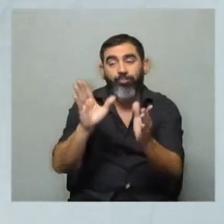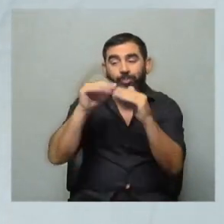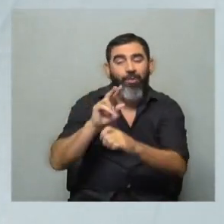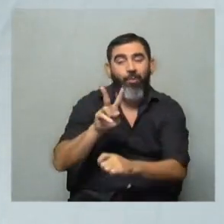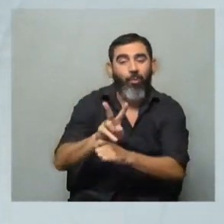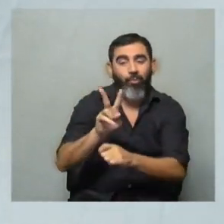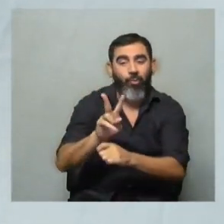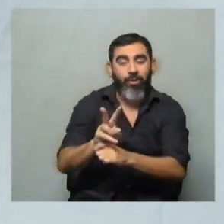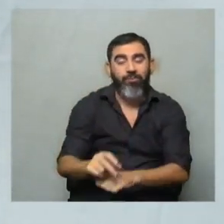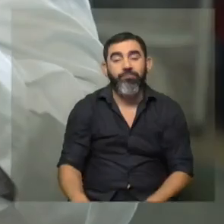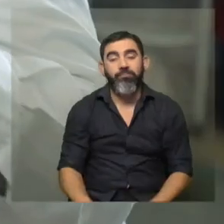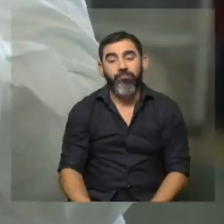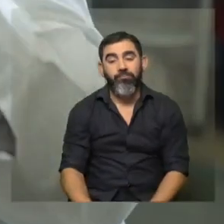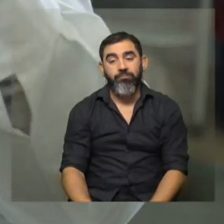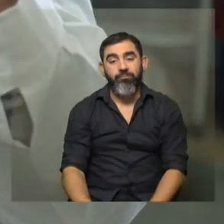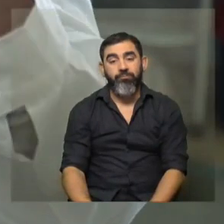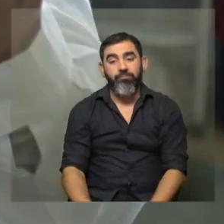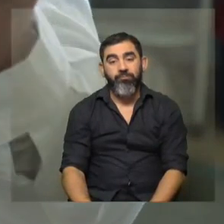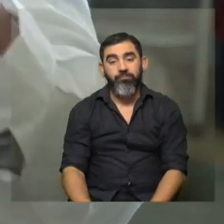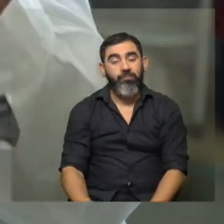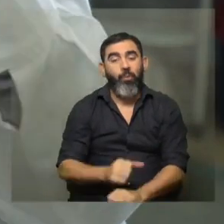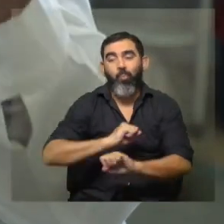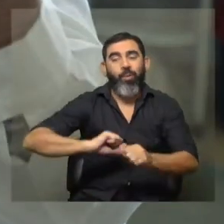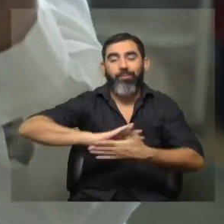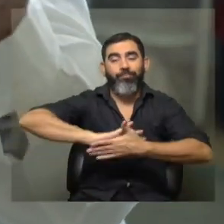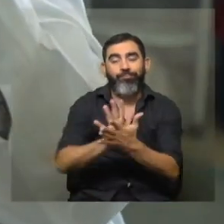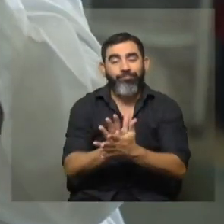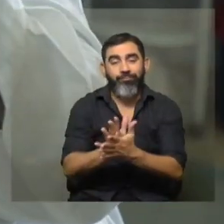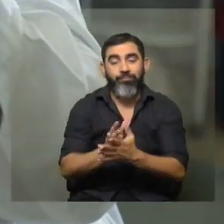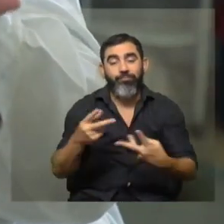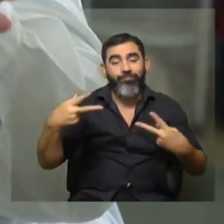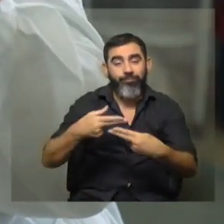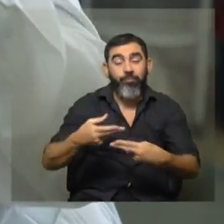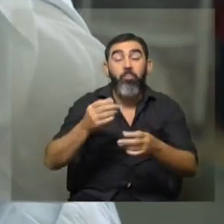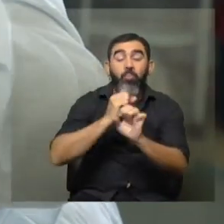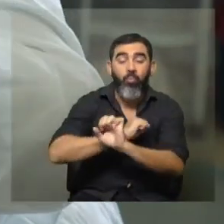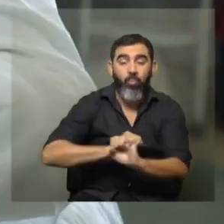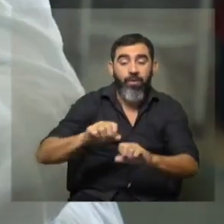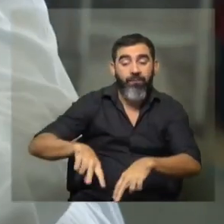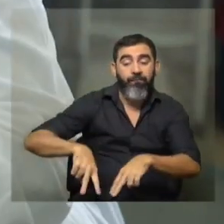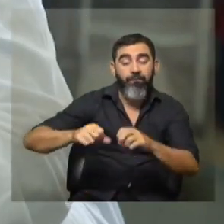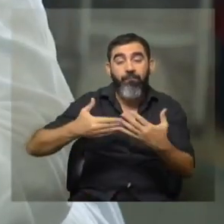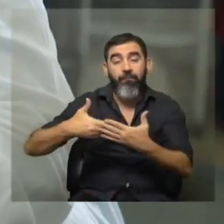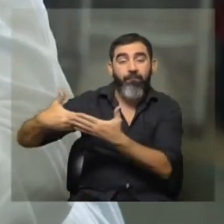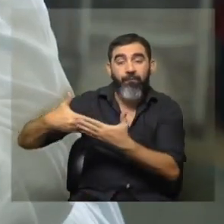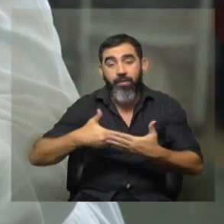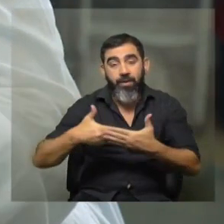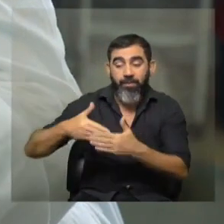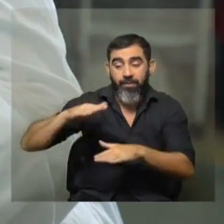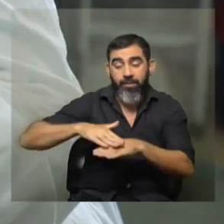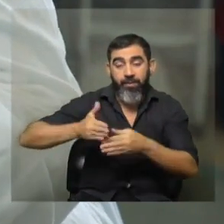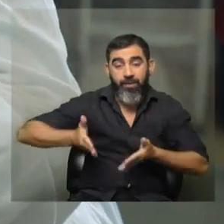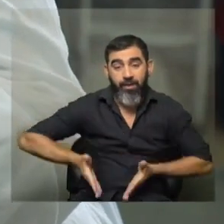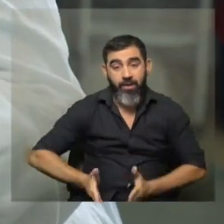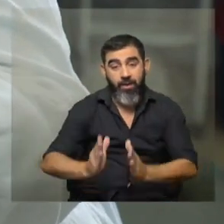controlable, o sea, no lo podemos erradicar, no lo podemos cortar, pero sí podemos estudiar al bebé cuando nace y de